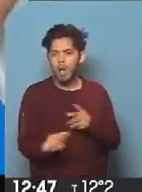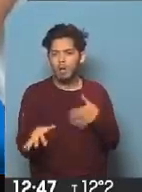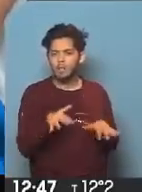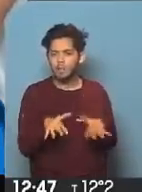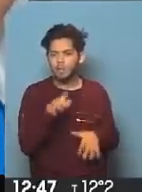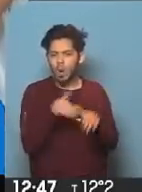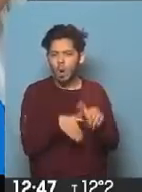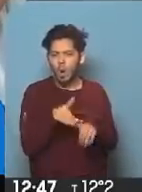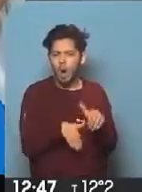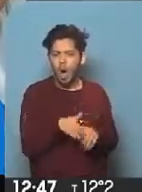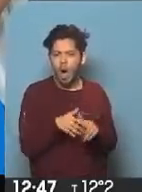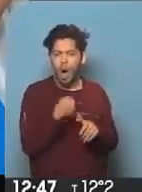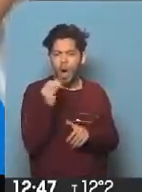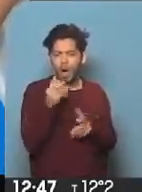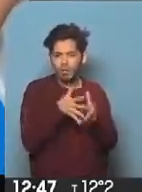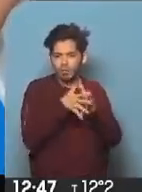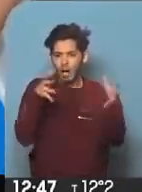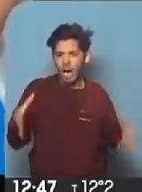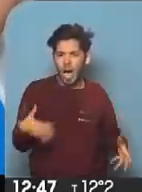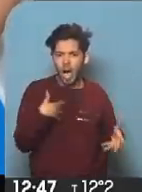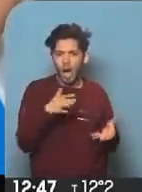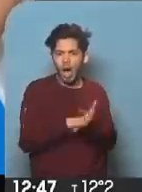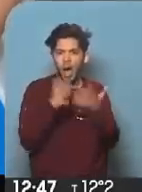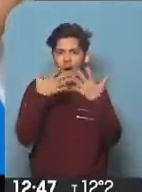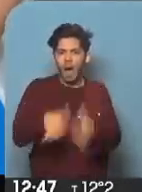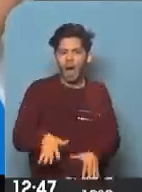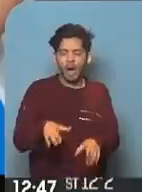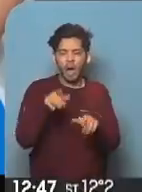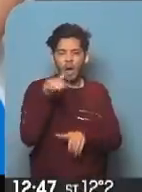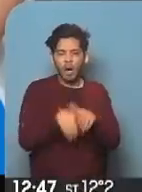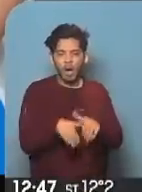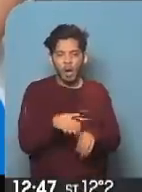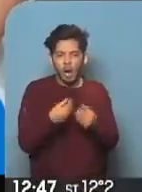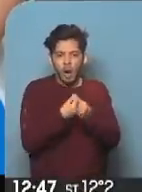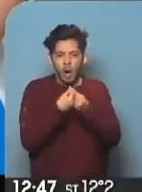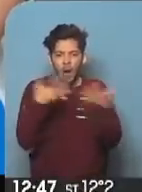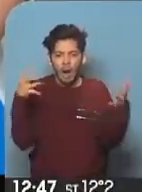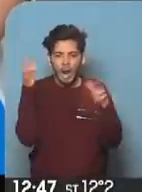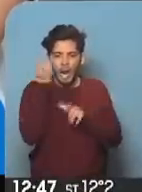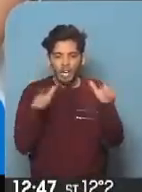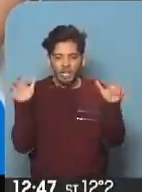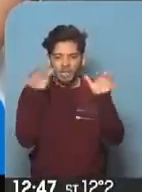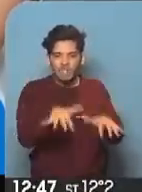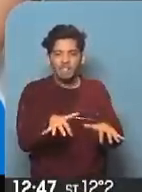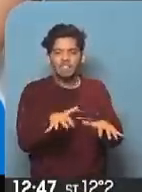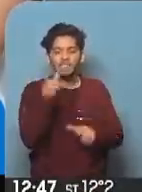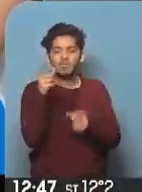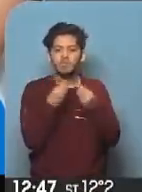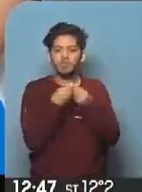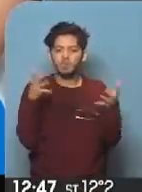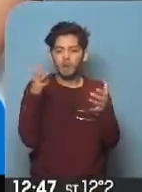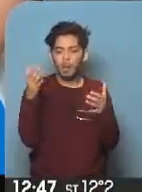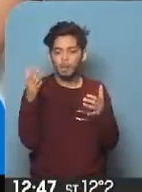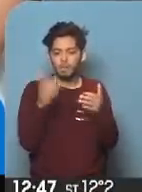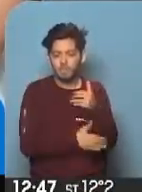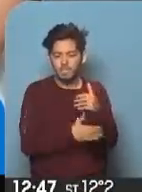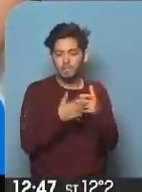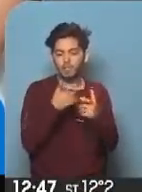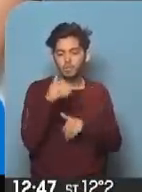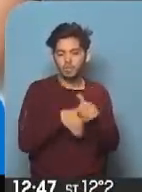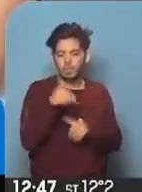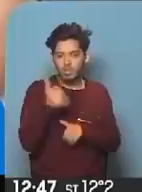Brasil tiene un amplio margen de deserción en las votaciones, con muchísima gente menos que vota que la que vota. Eso